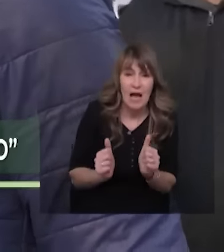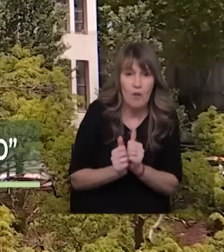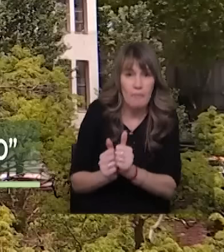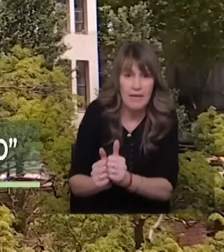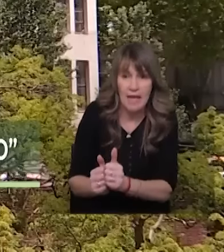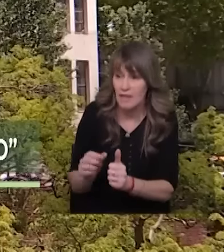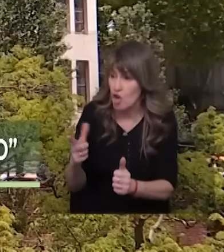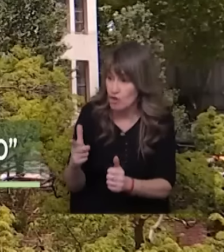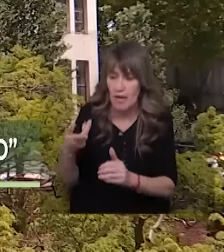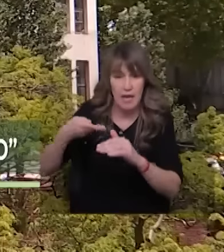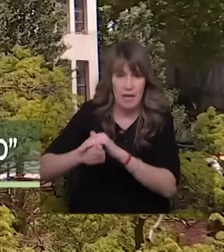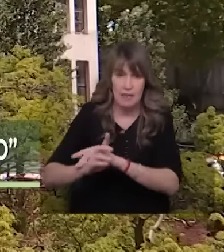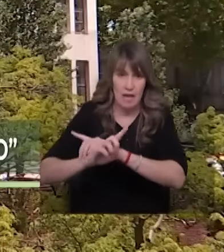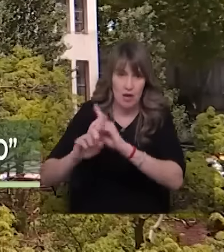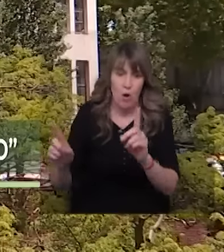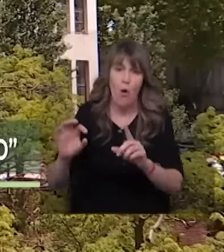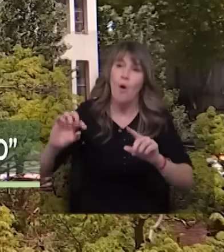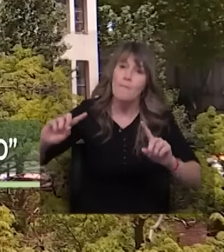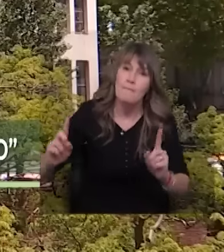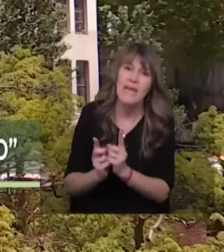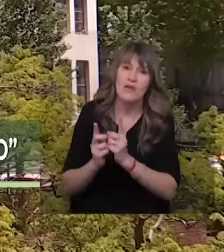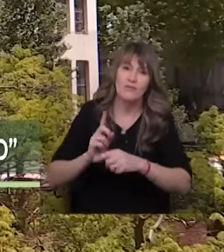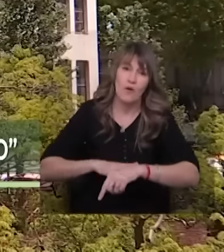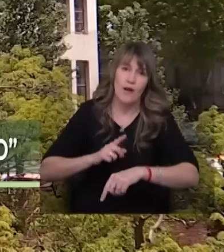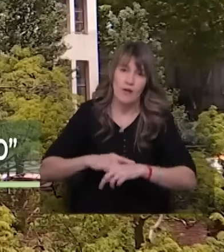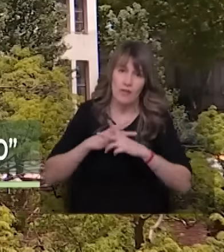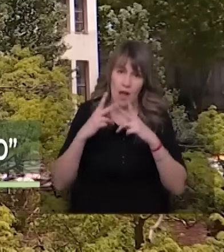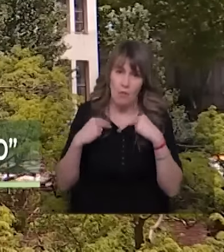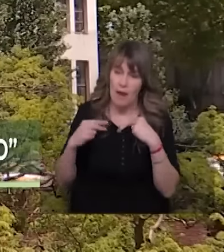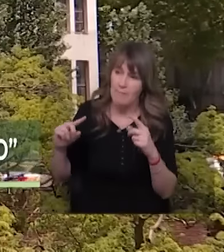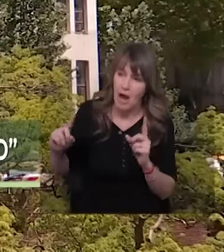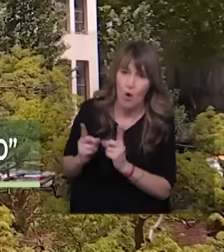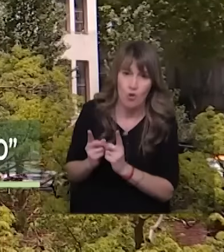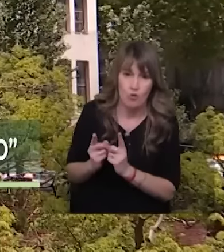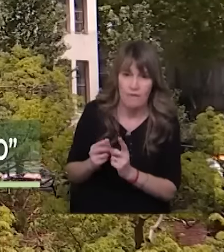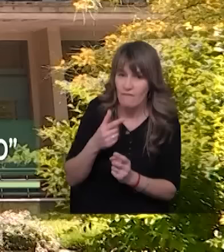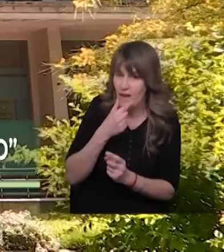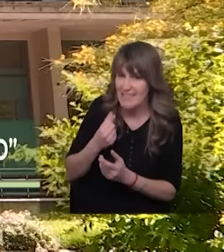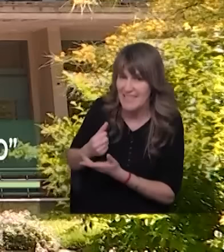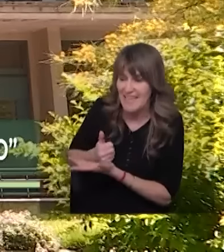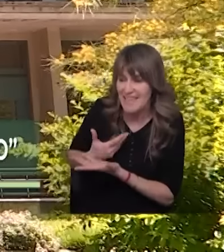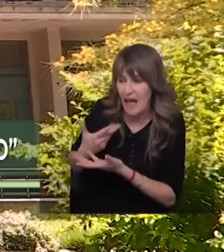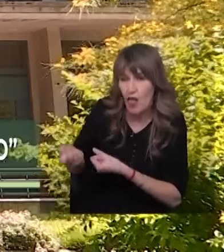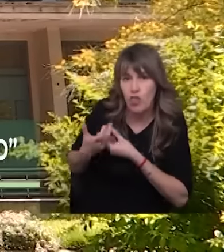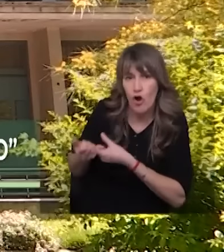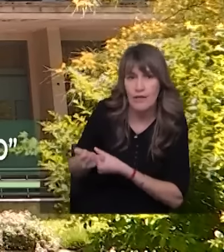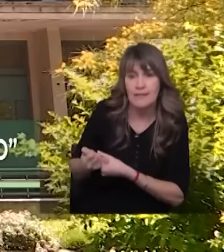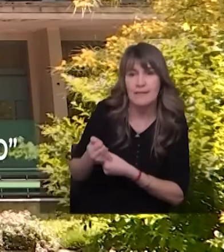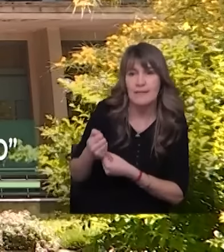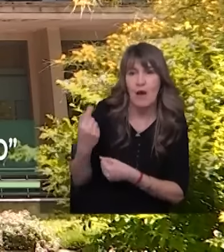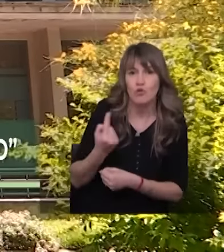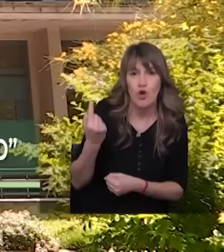entrar o les recortan el horario escolar lo que quieren implementar es facilitadores de autonomía que iban a poner 40 en